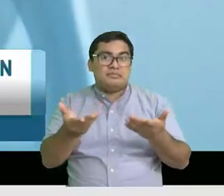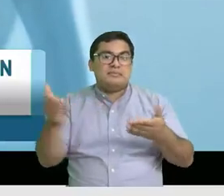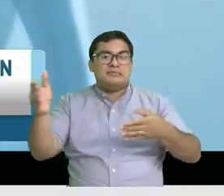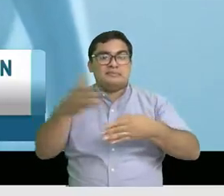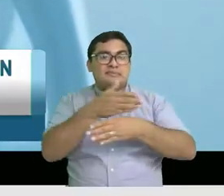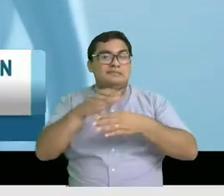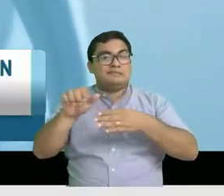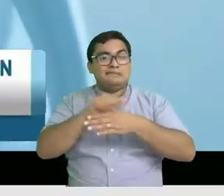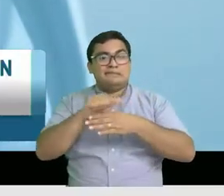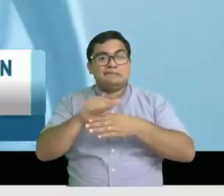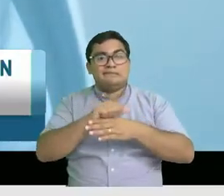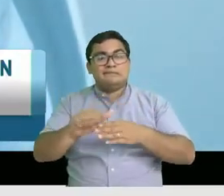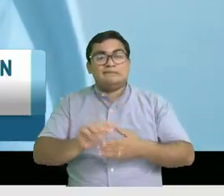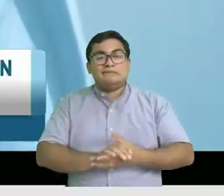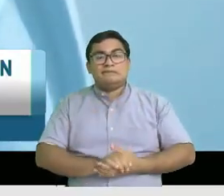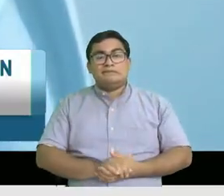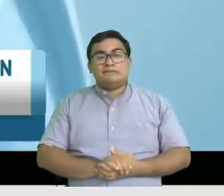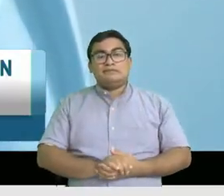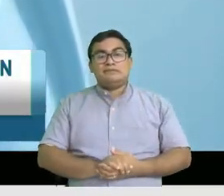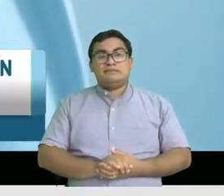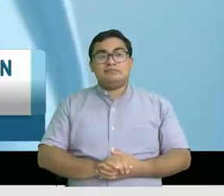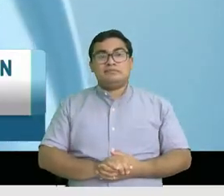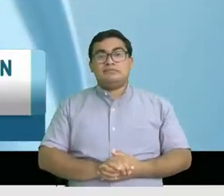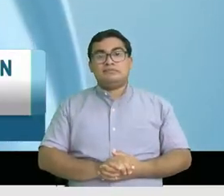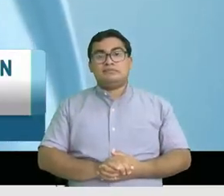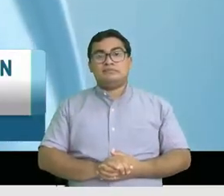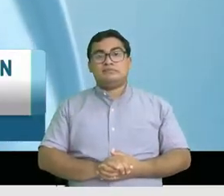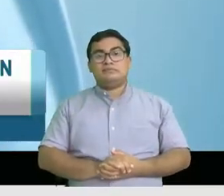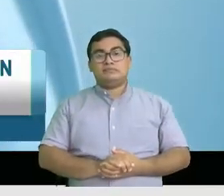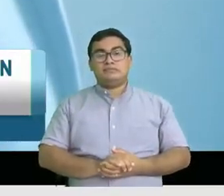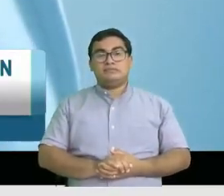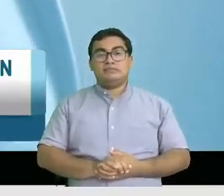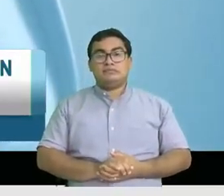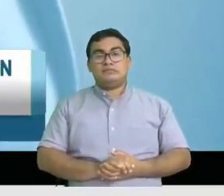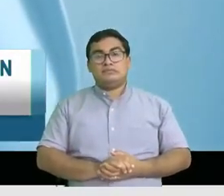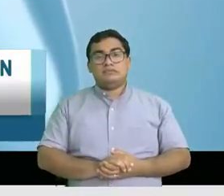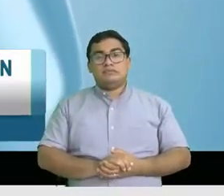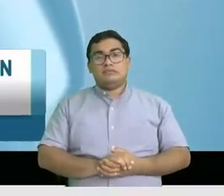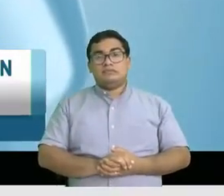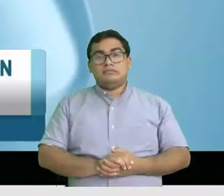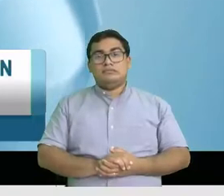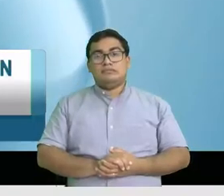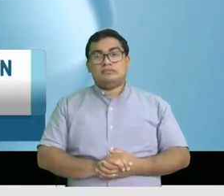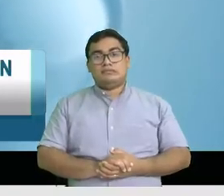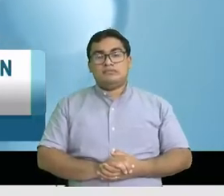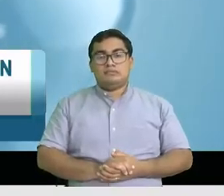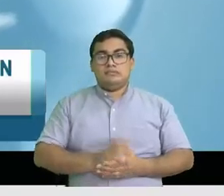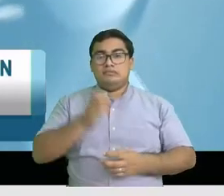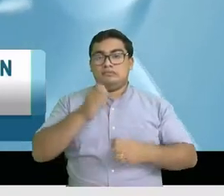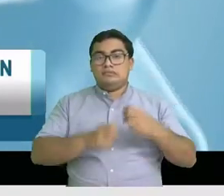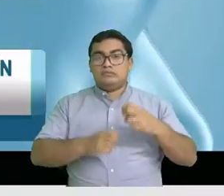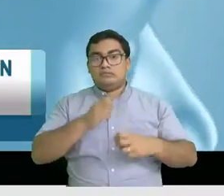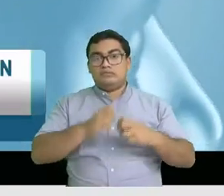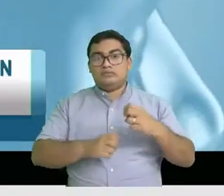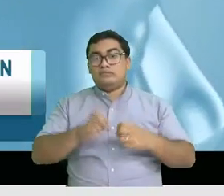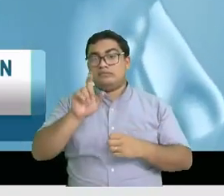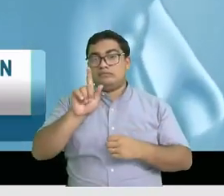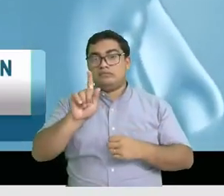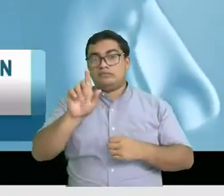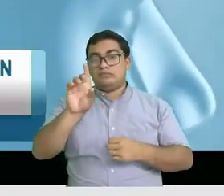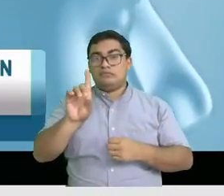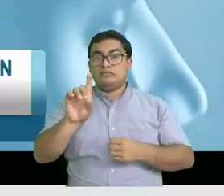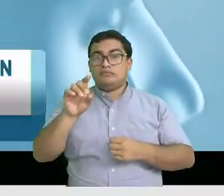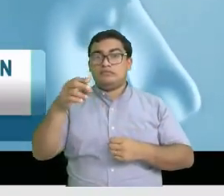son de medicamento. ¿Ya? Precisamente, ¿cuánto puede durar, doctora, este trastorno? Porque yo leí en la literatura